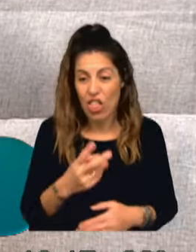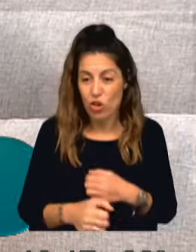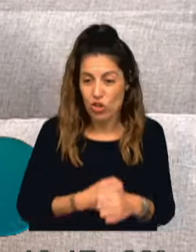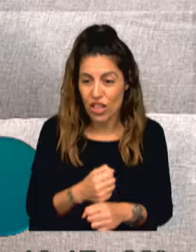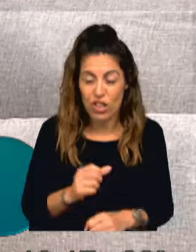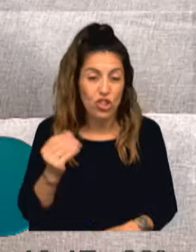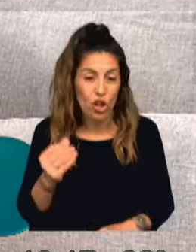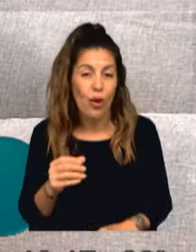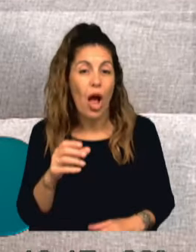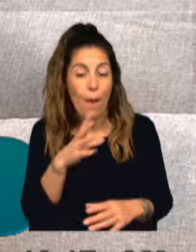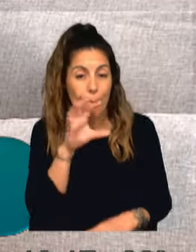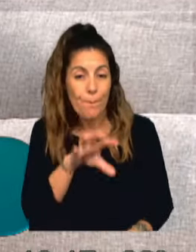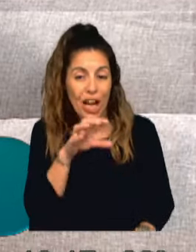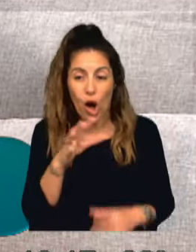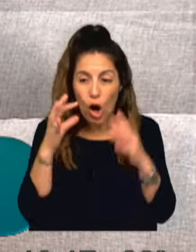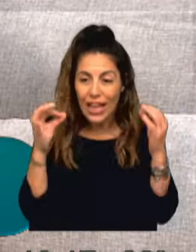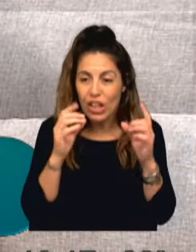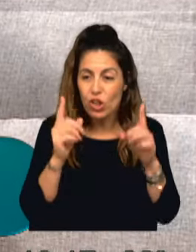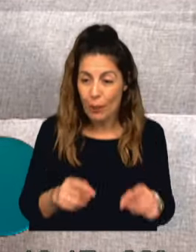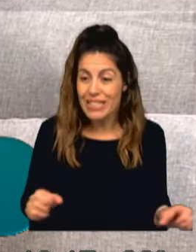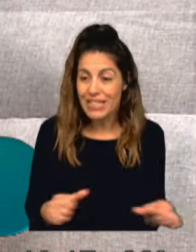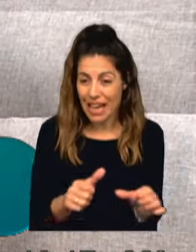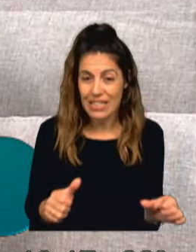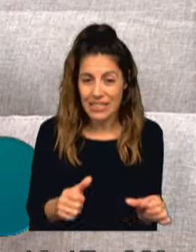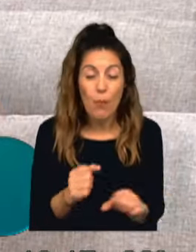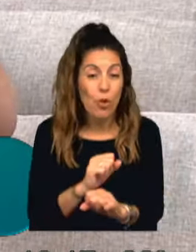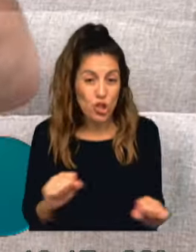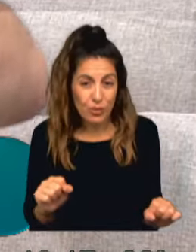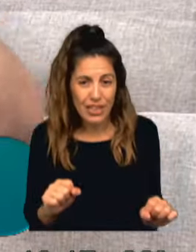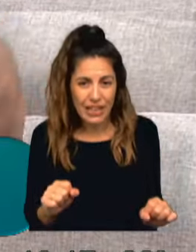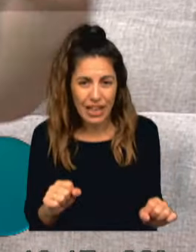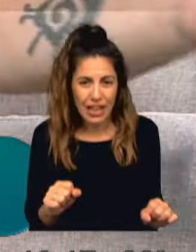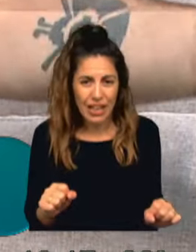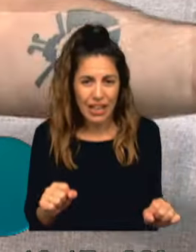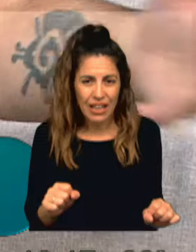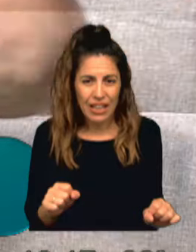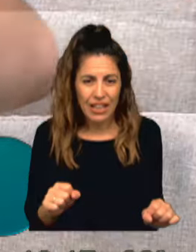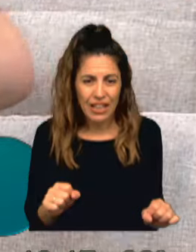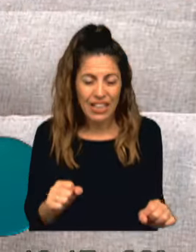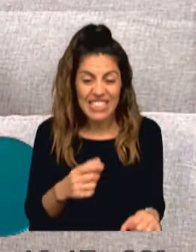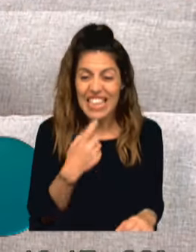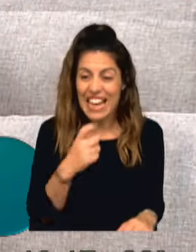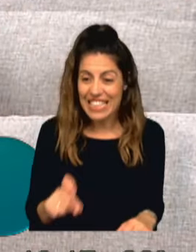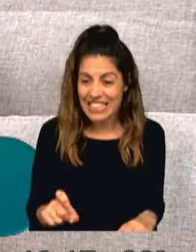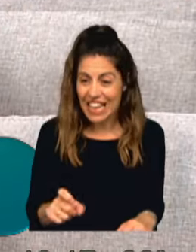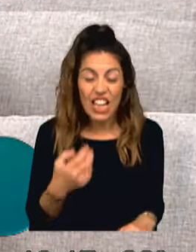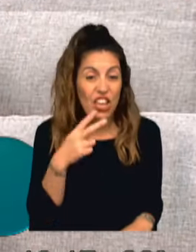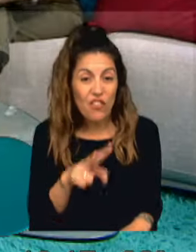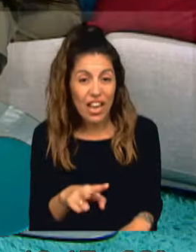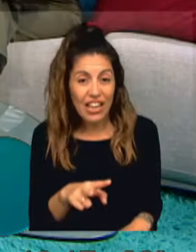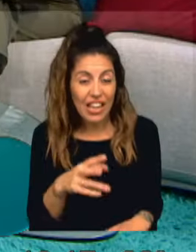y en los gatos también hoy en día existen eh posibilidad de sacarle sangre y ver cómo está este